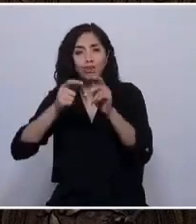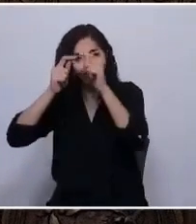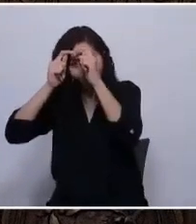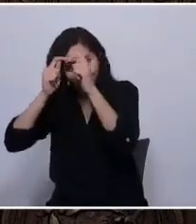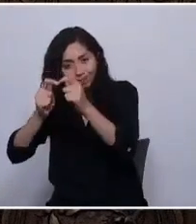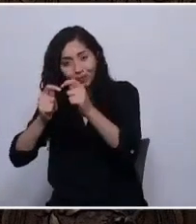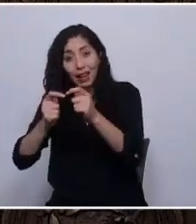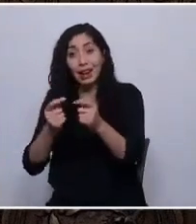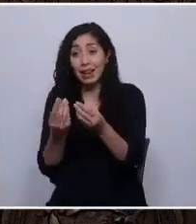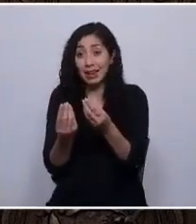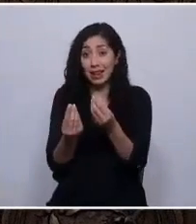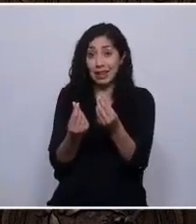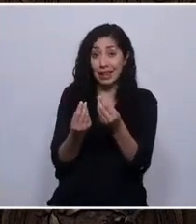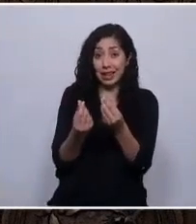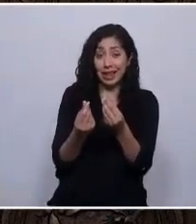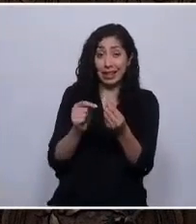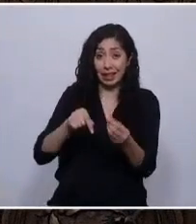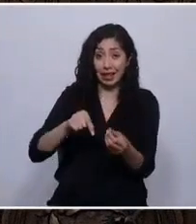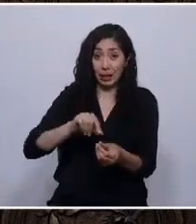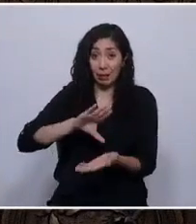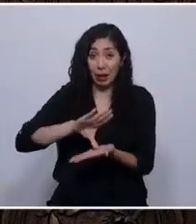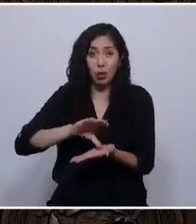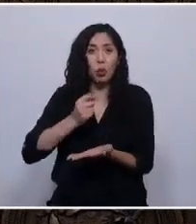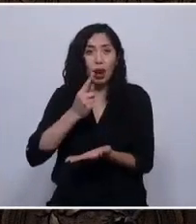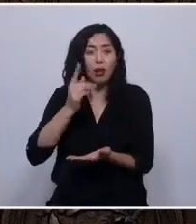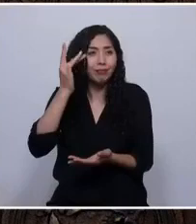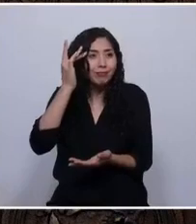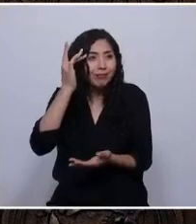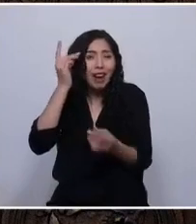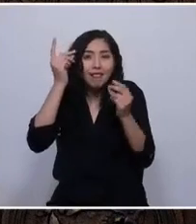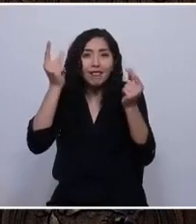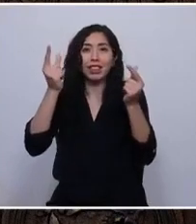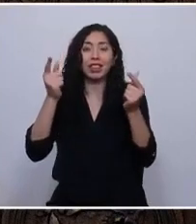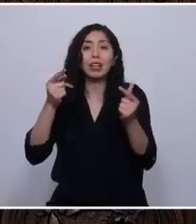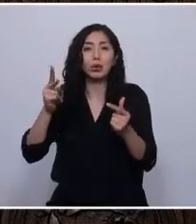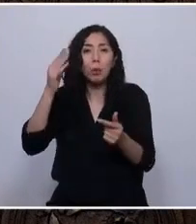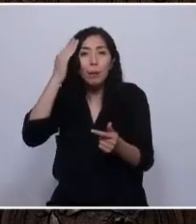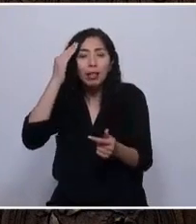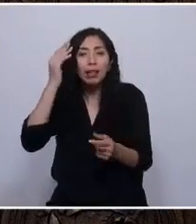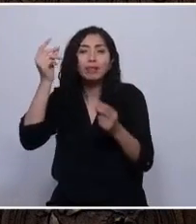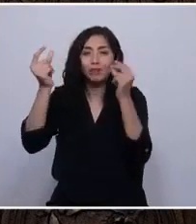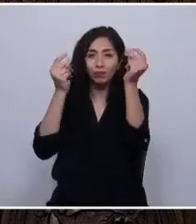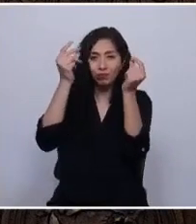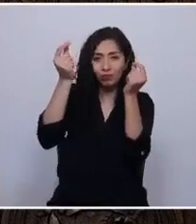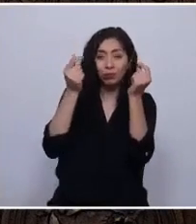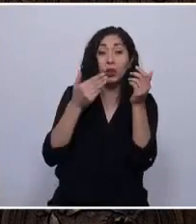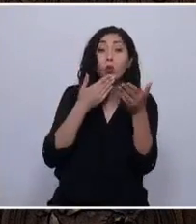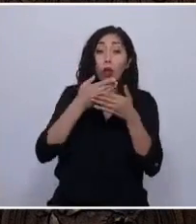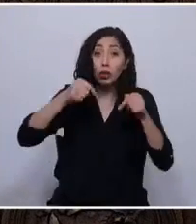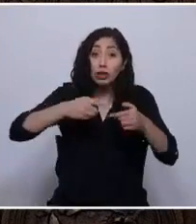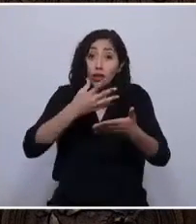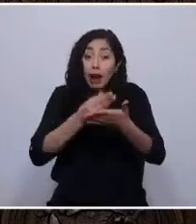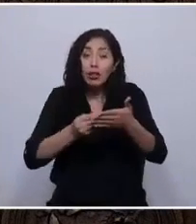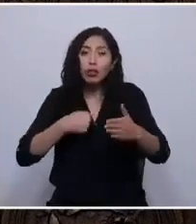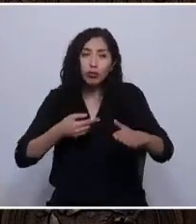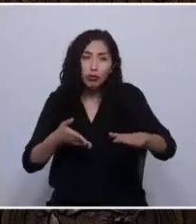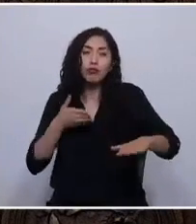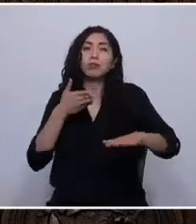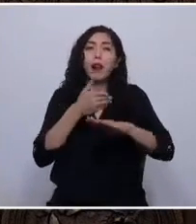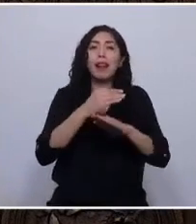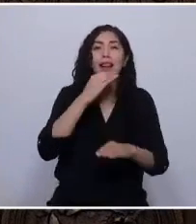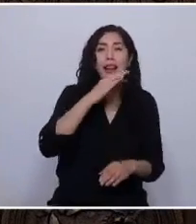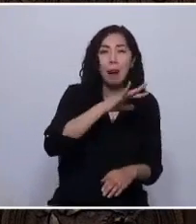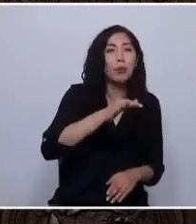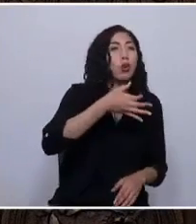la riqueza de esta nación está en la capacidad de sus mentes para crear. Cuando esta etapa se acabe, quiero volver al campo y contarles a otros guasos que nuestra